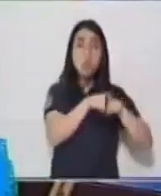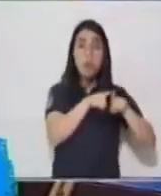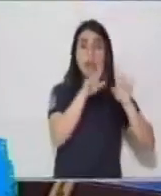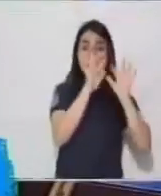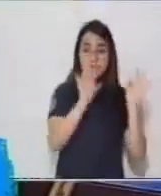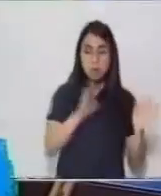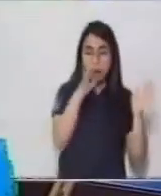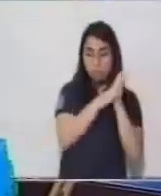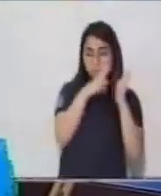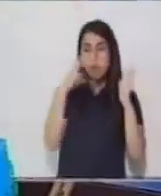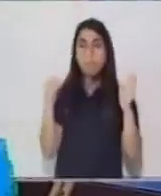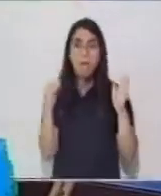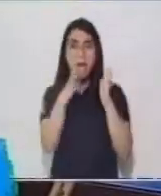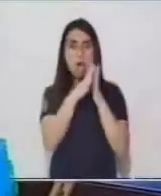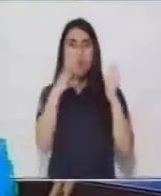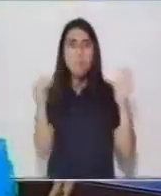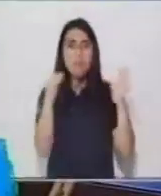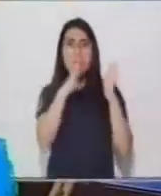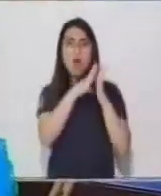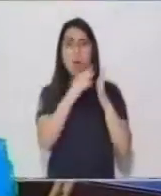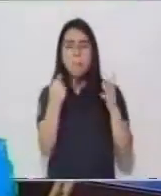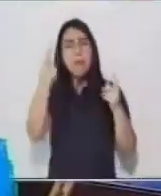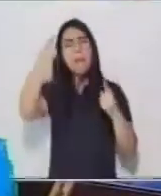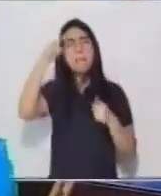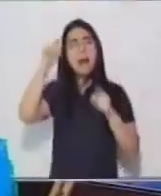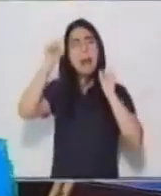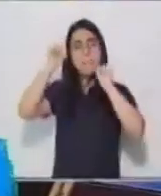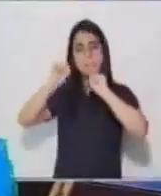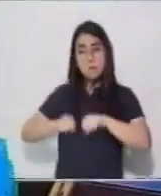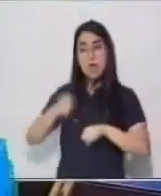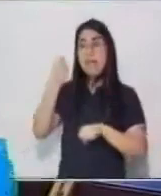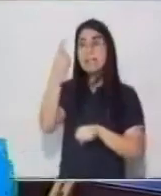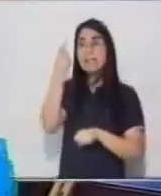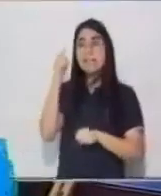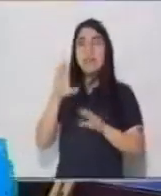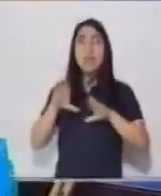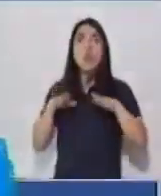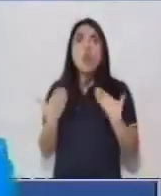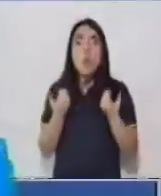de cómo tiene que ir haciendo la actividad.